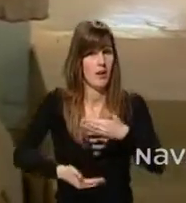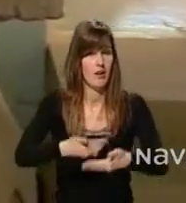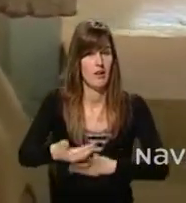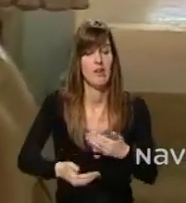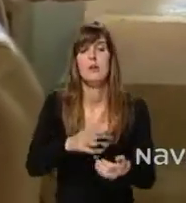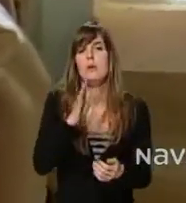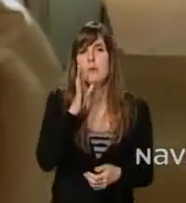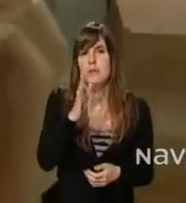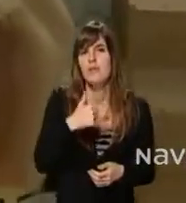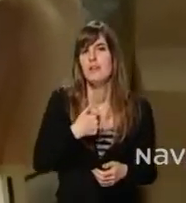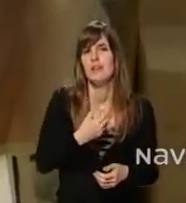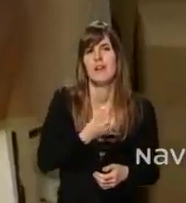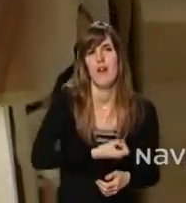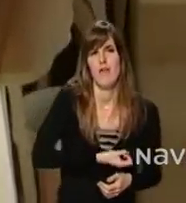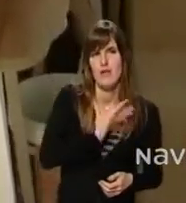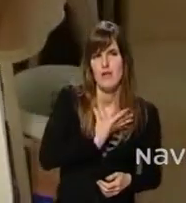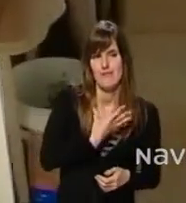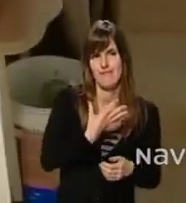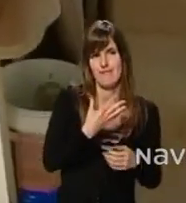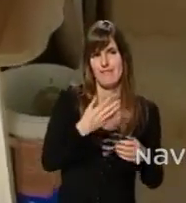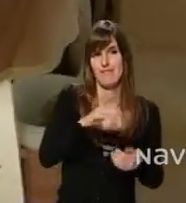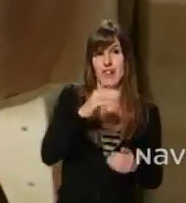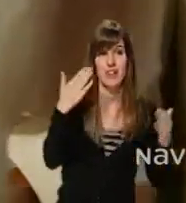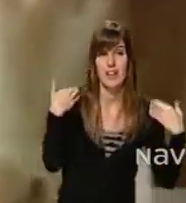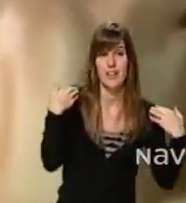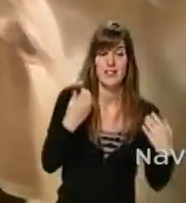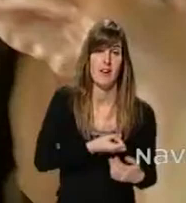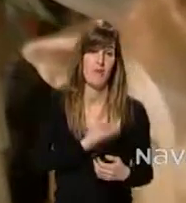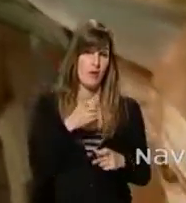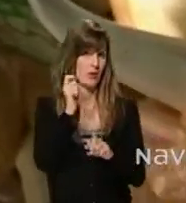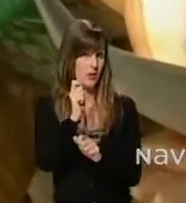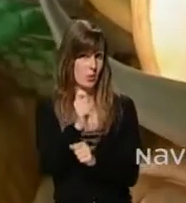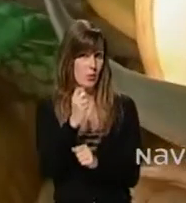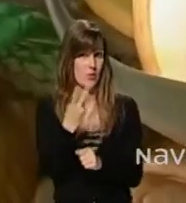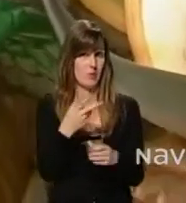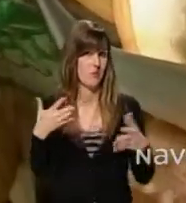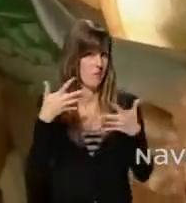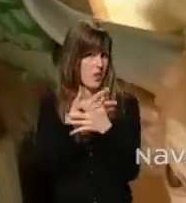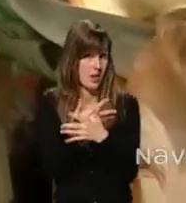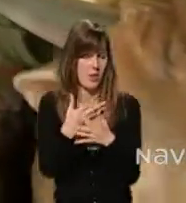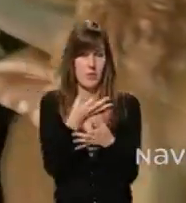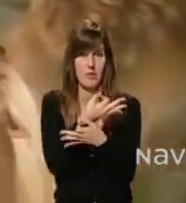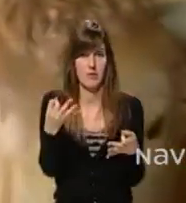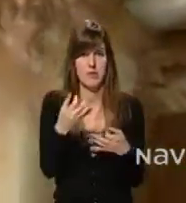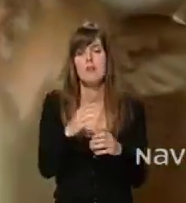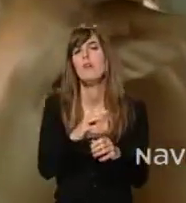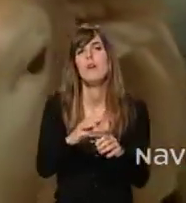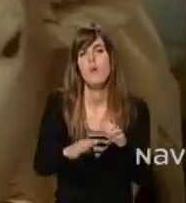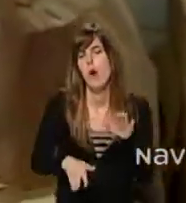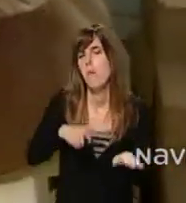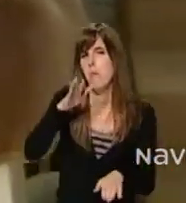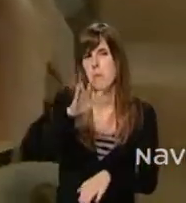Porque ha sido combinar las aficiones y al final pues he llegado a esto, a dedicarme a hacer gigantes. Pero no fue un